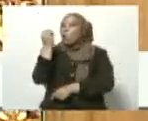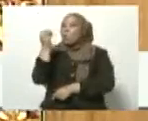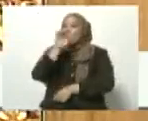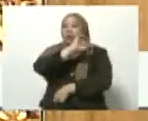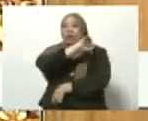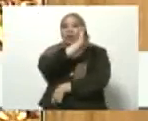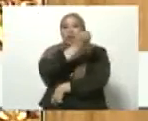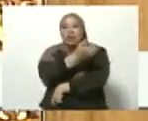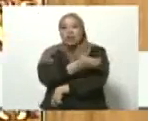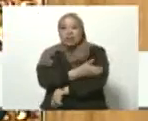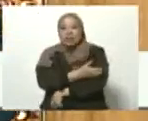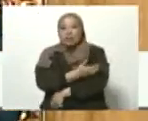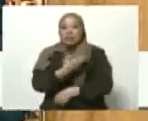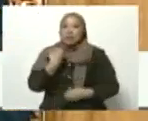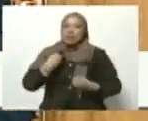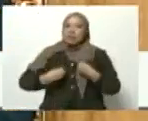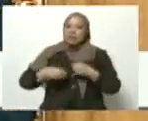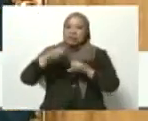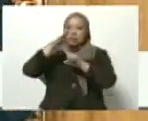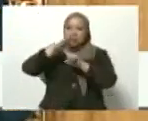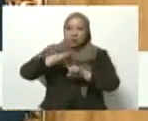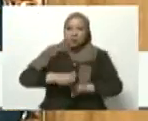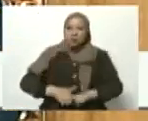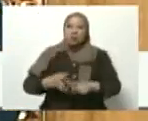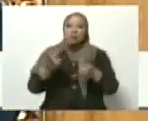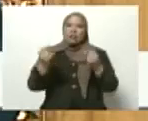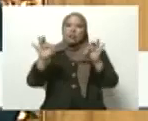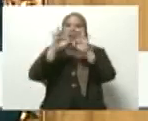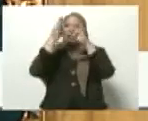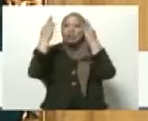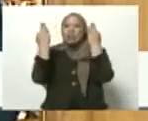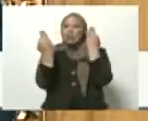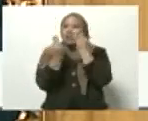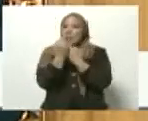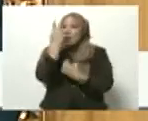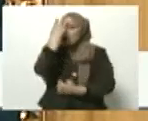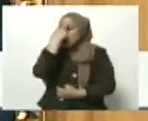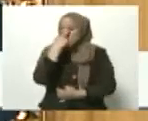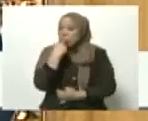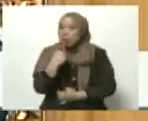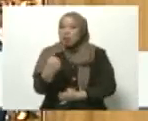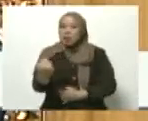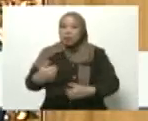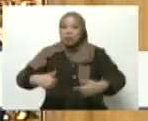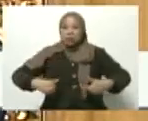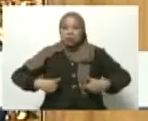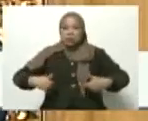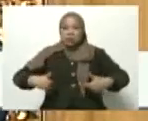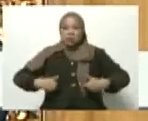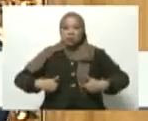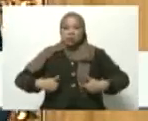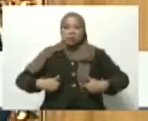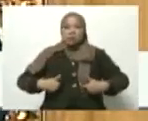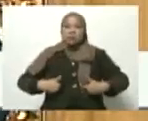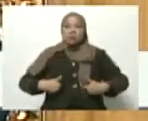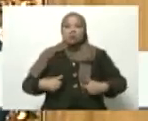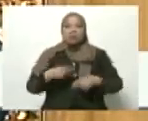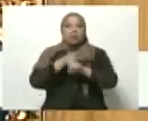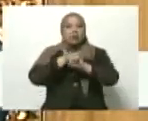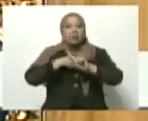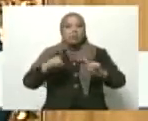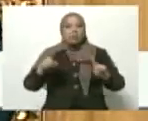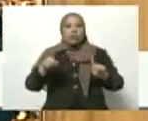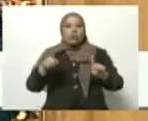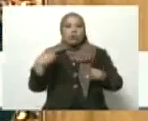energía, a deprimir el ingreso de las familias más pobres y van directo a una recesión económica, pero una